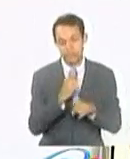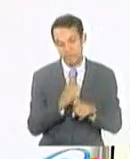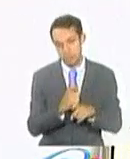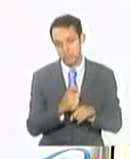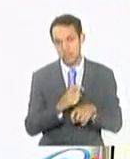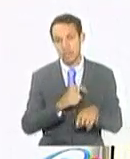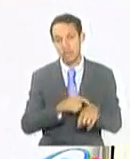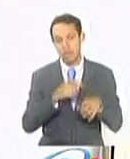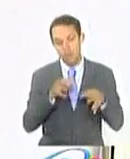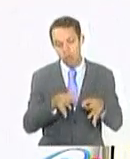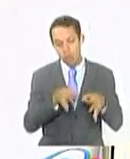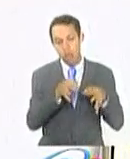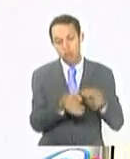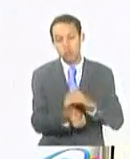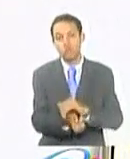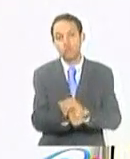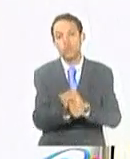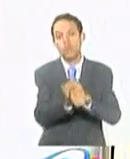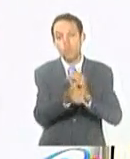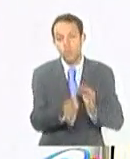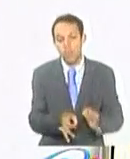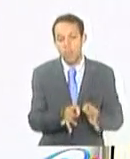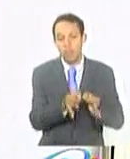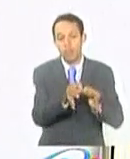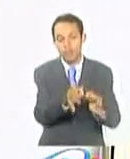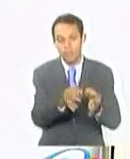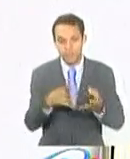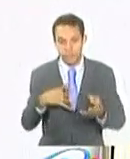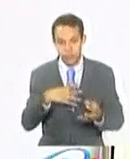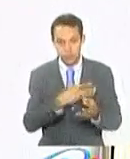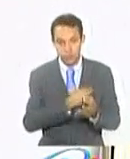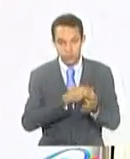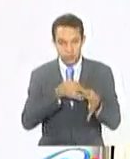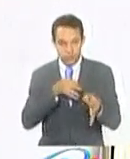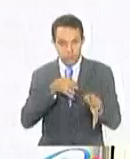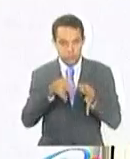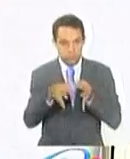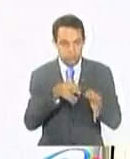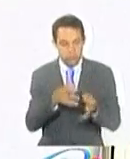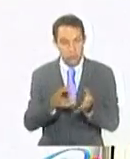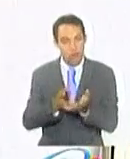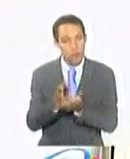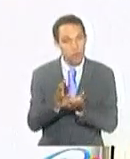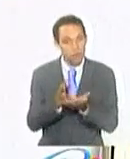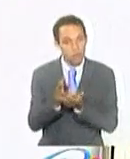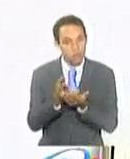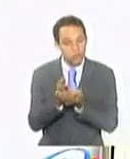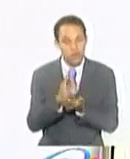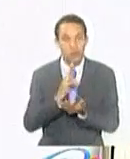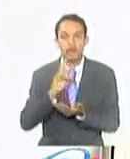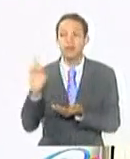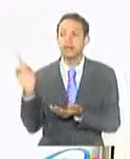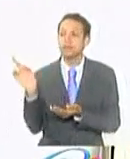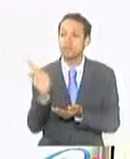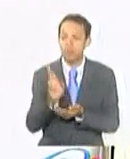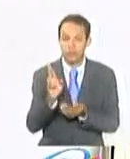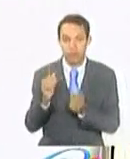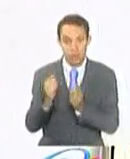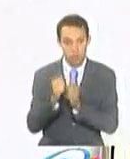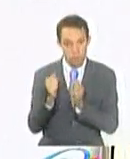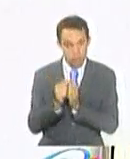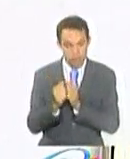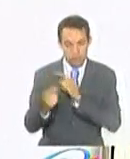estos ejemplos que nosotros suministramos aquí como guías y orientaciones a través de las respuestas de Los profesionales y el